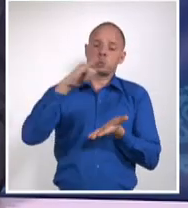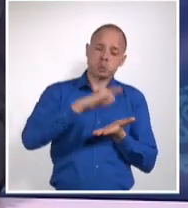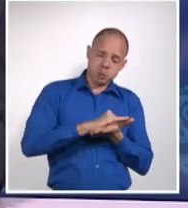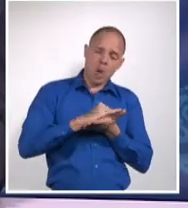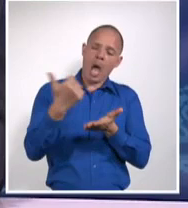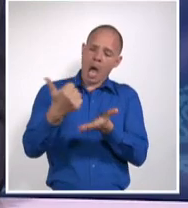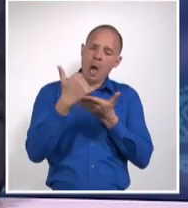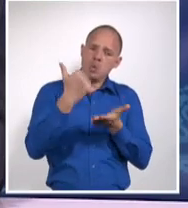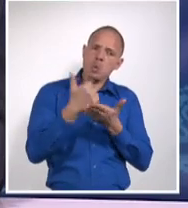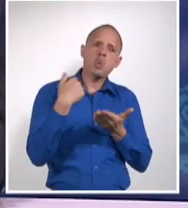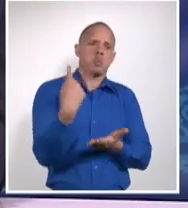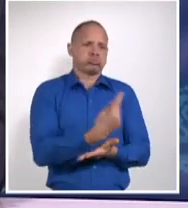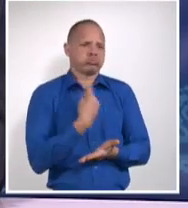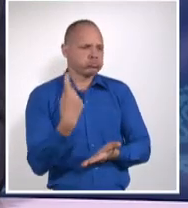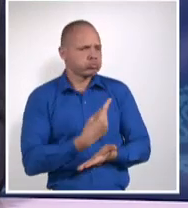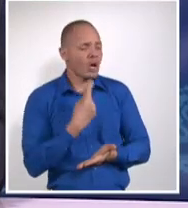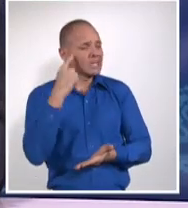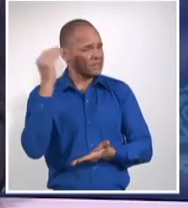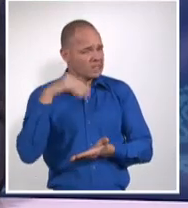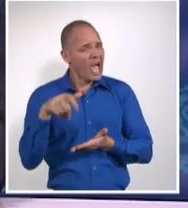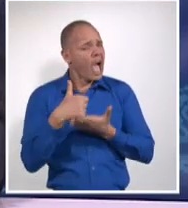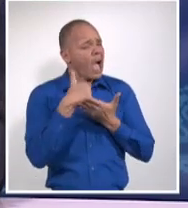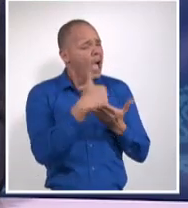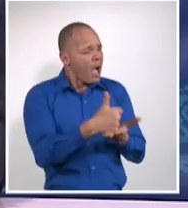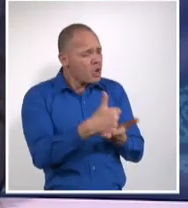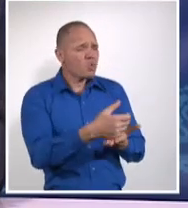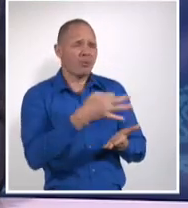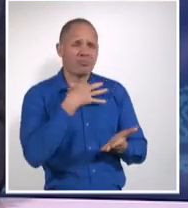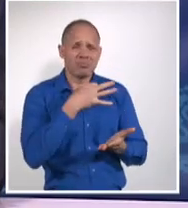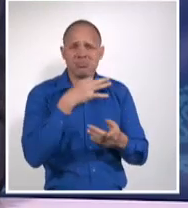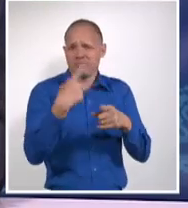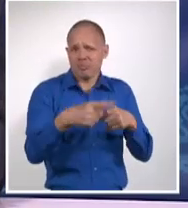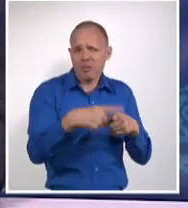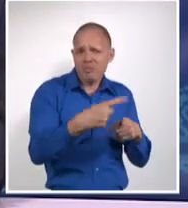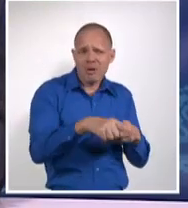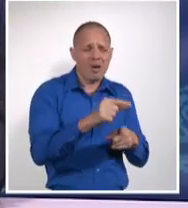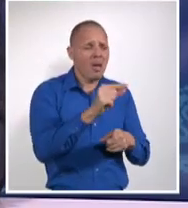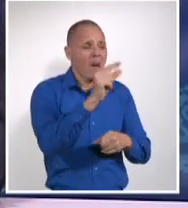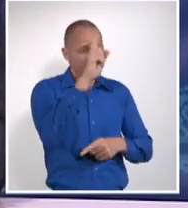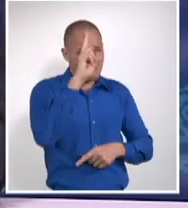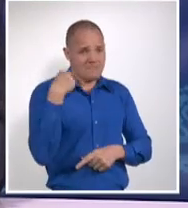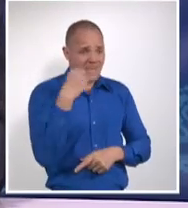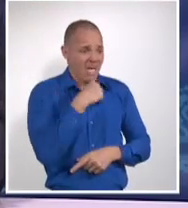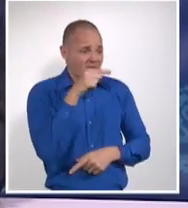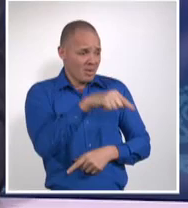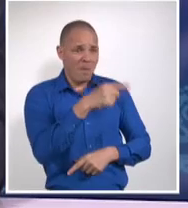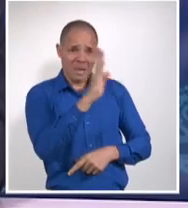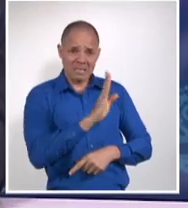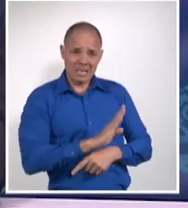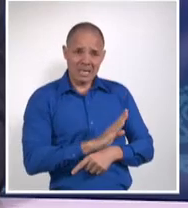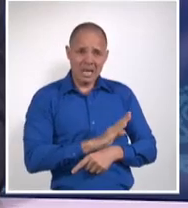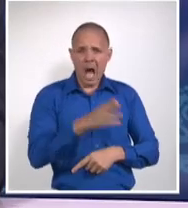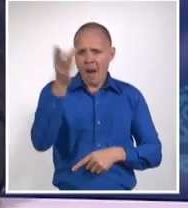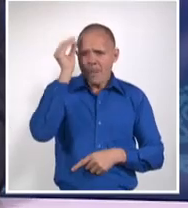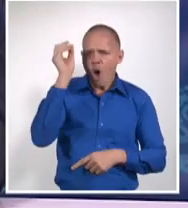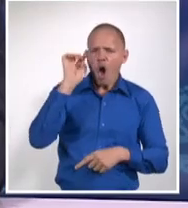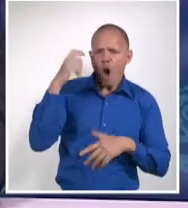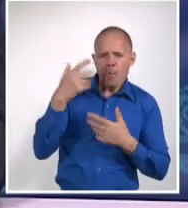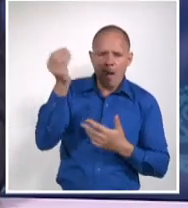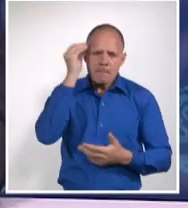incontables vidas y mucho le enseñó a nuestros propios profesionales de la salud esa cooperación fue brutalmente